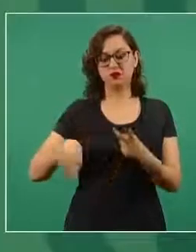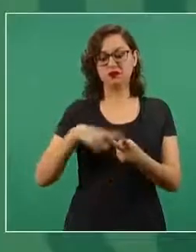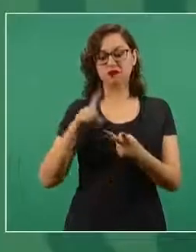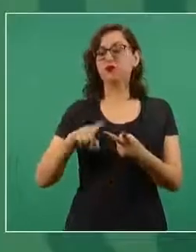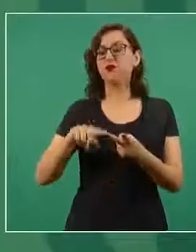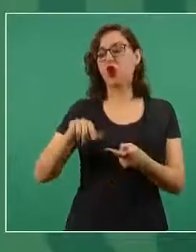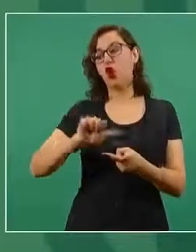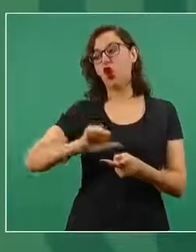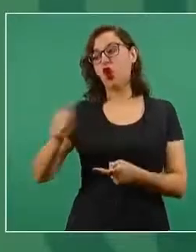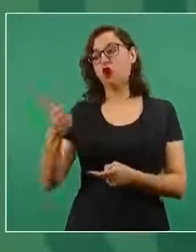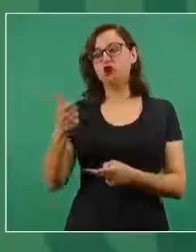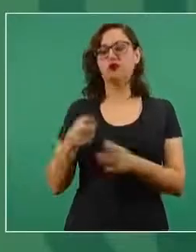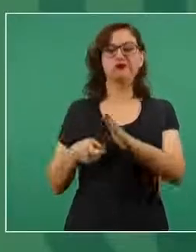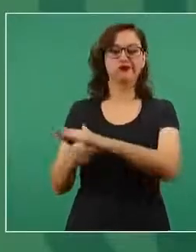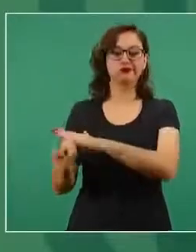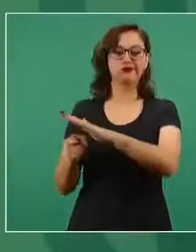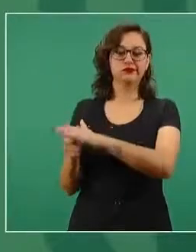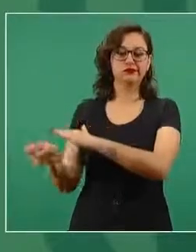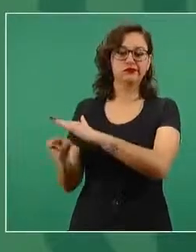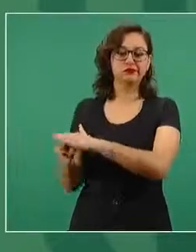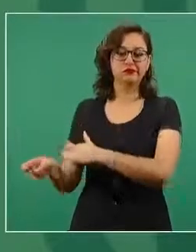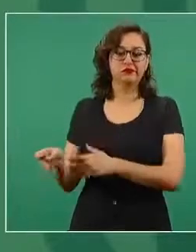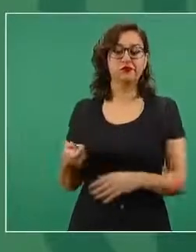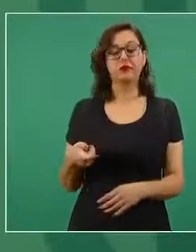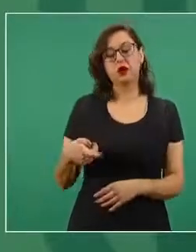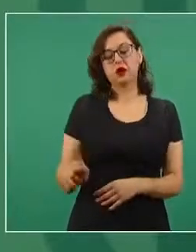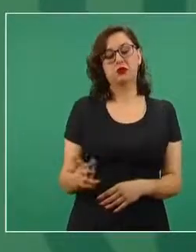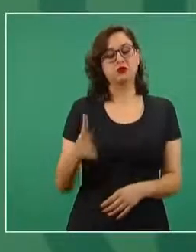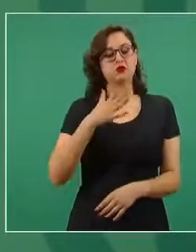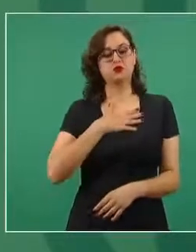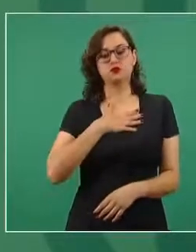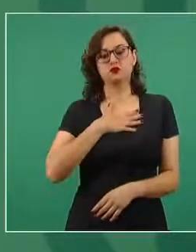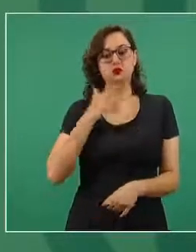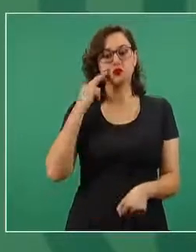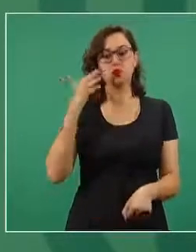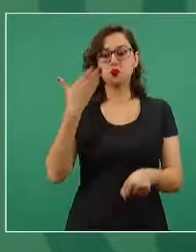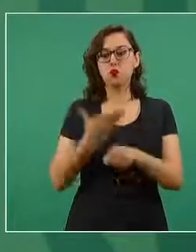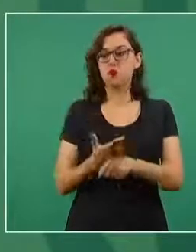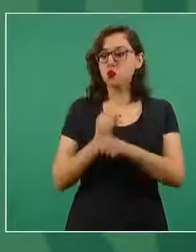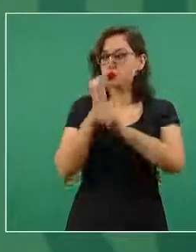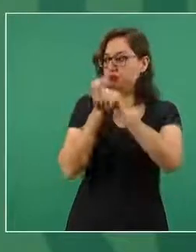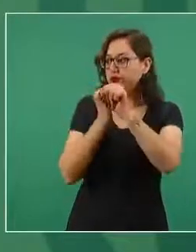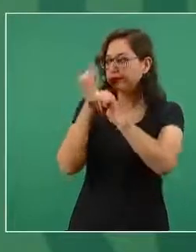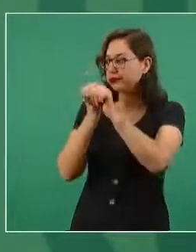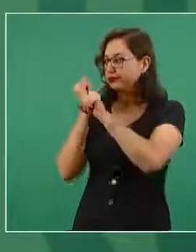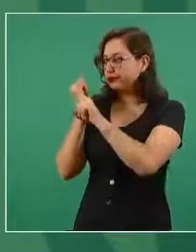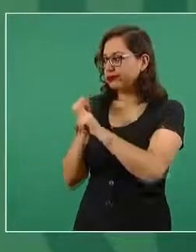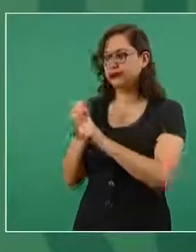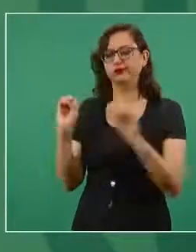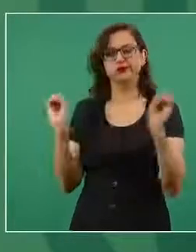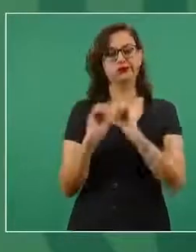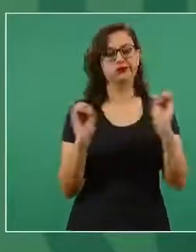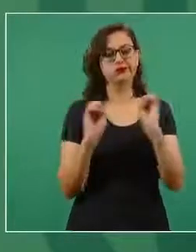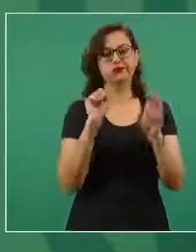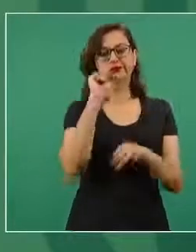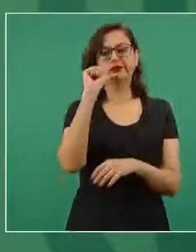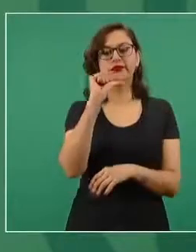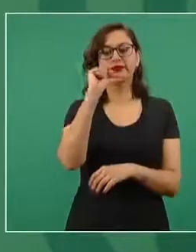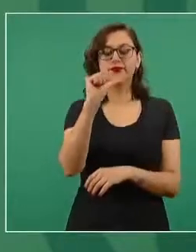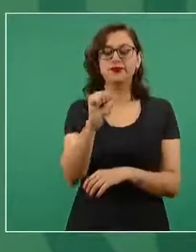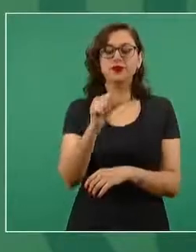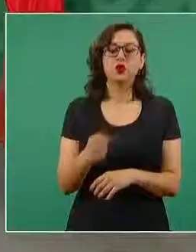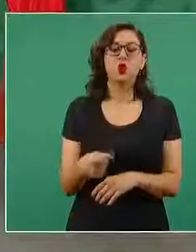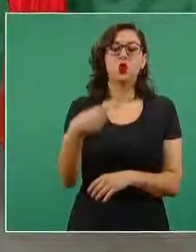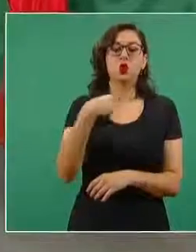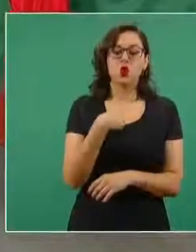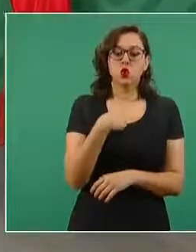pero a mí no me toca investigar por qué lo hacen. Nosotros lo que tenemos que